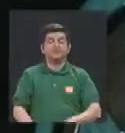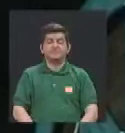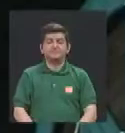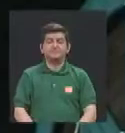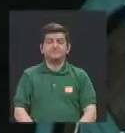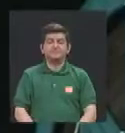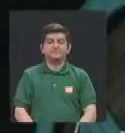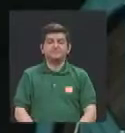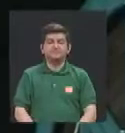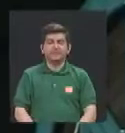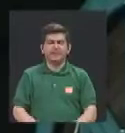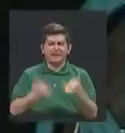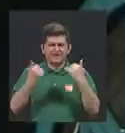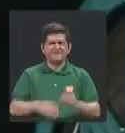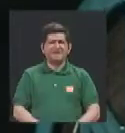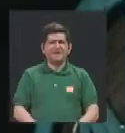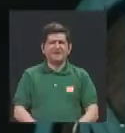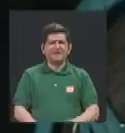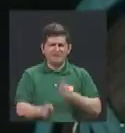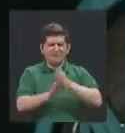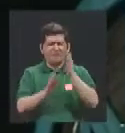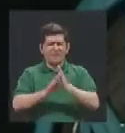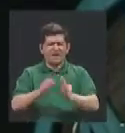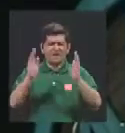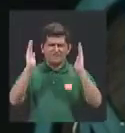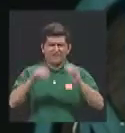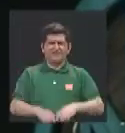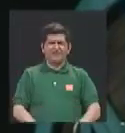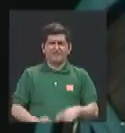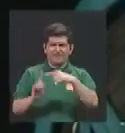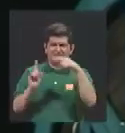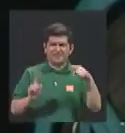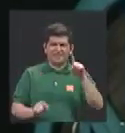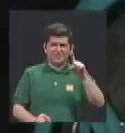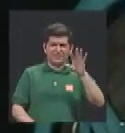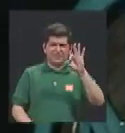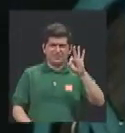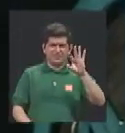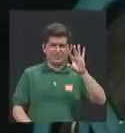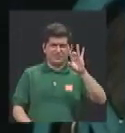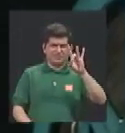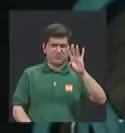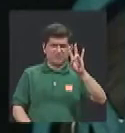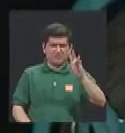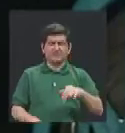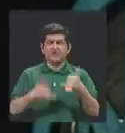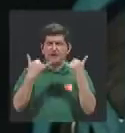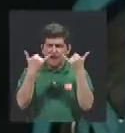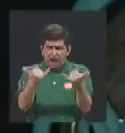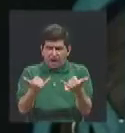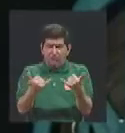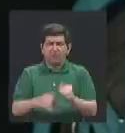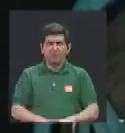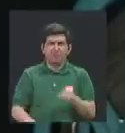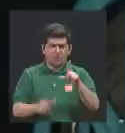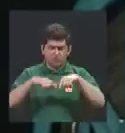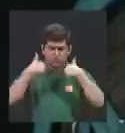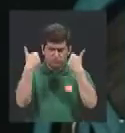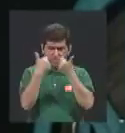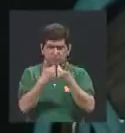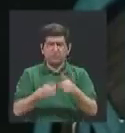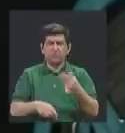inicio de verdad. De una larga trayectoria del 87 y actualmente